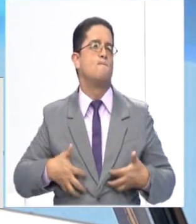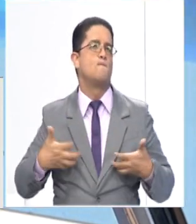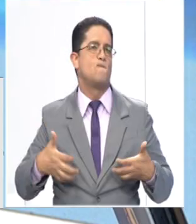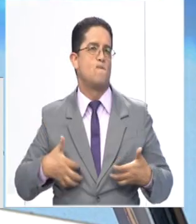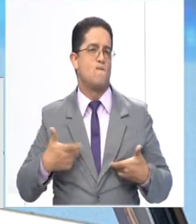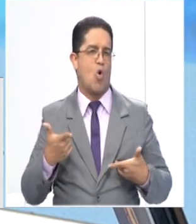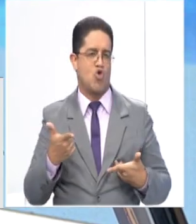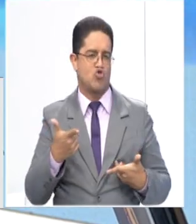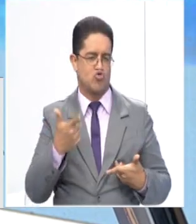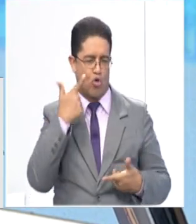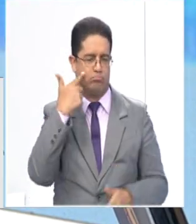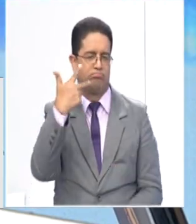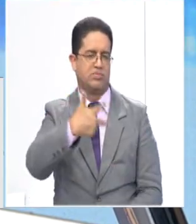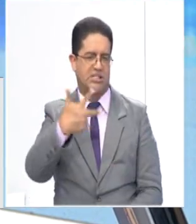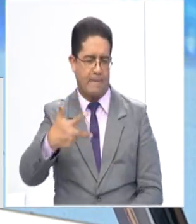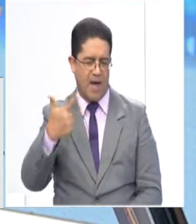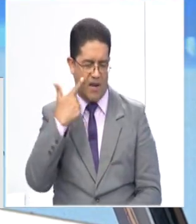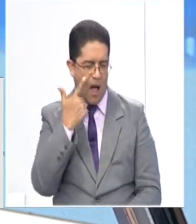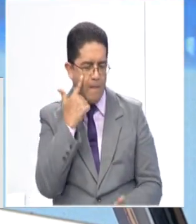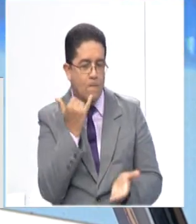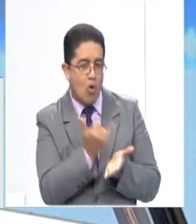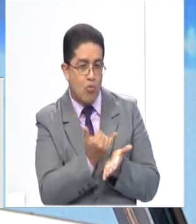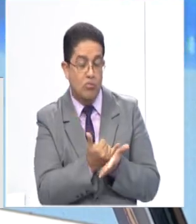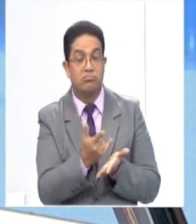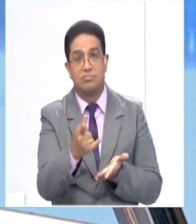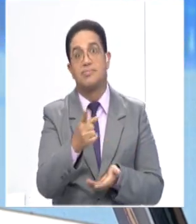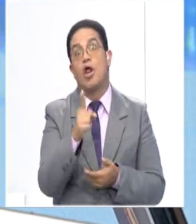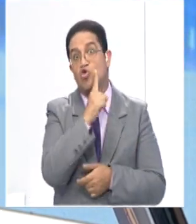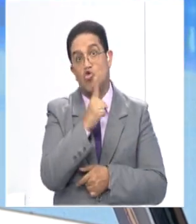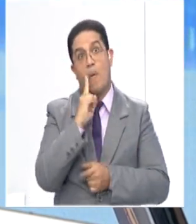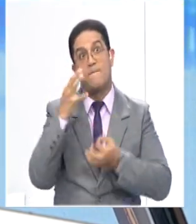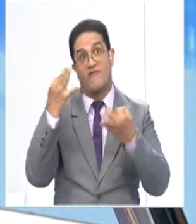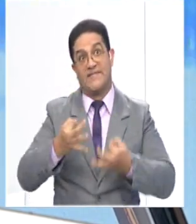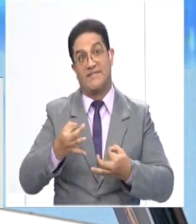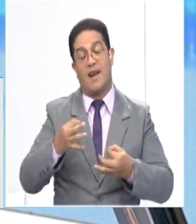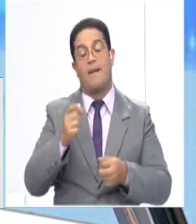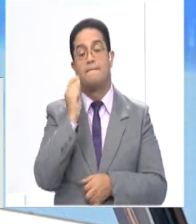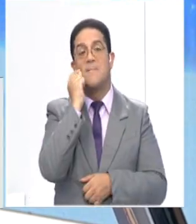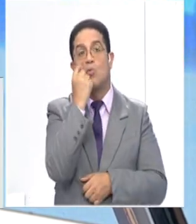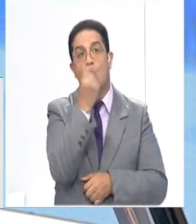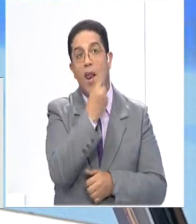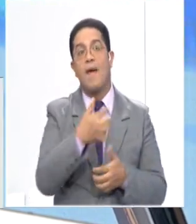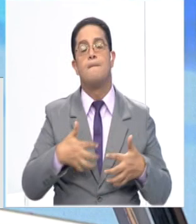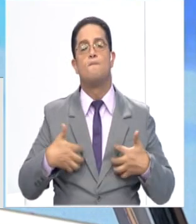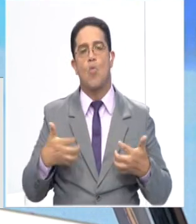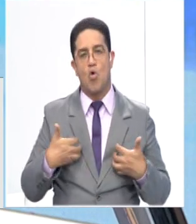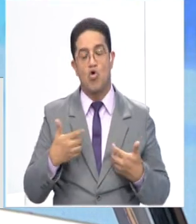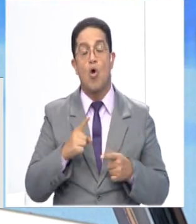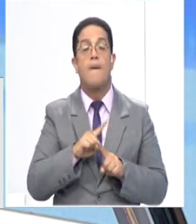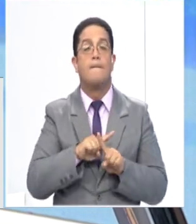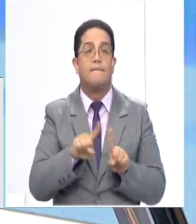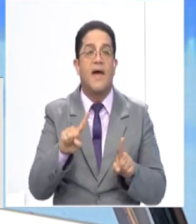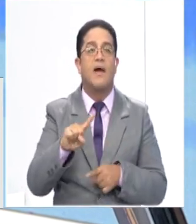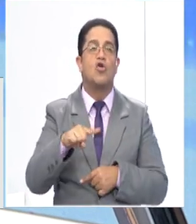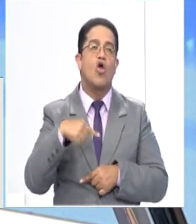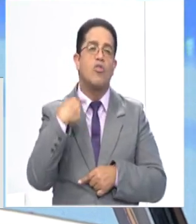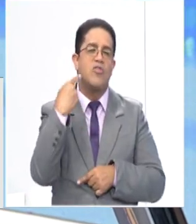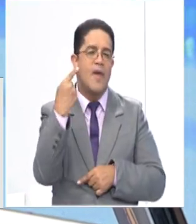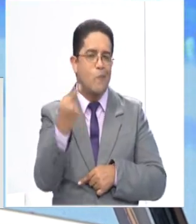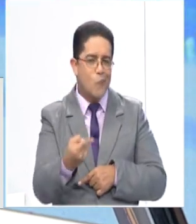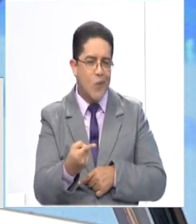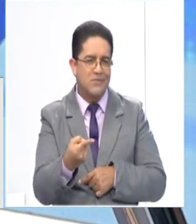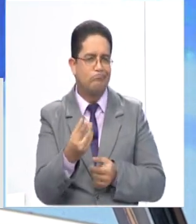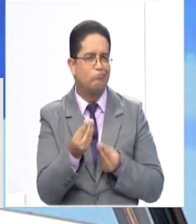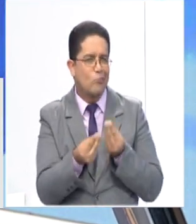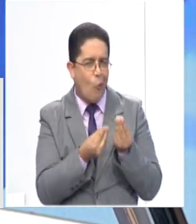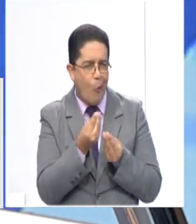en experimentación. Por eso es que se llama viruela del mono. Pero en realidad se descubre posteriormente que la fuente principal